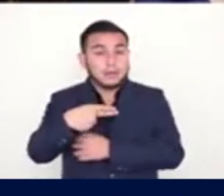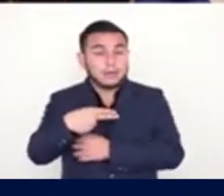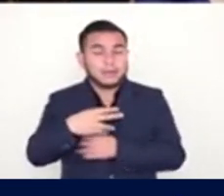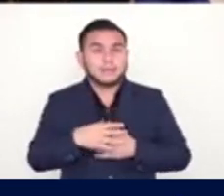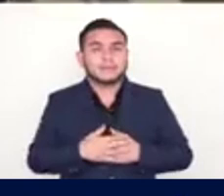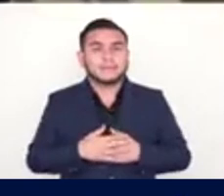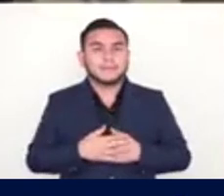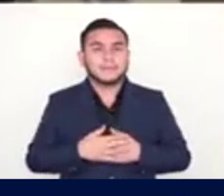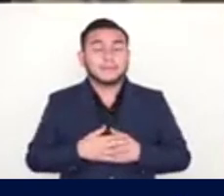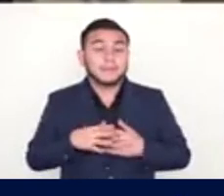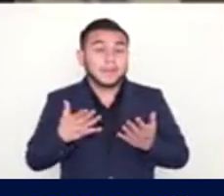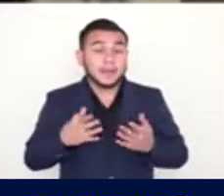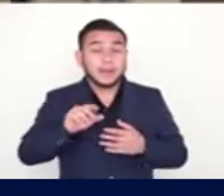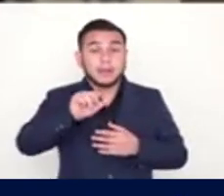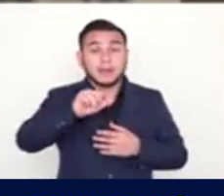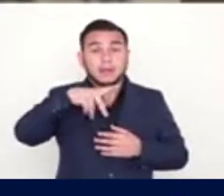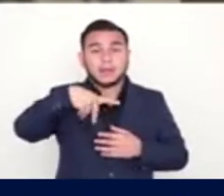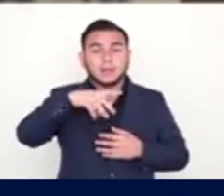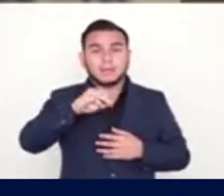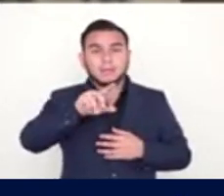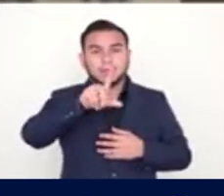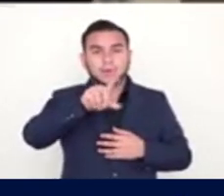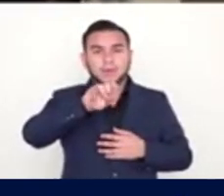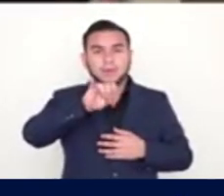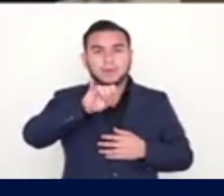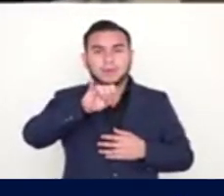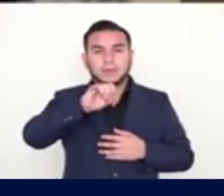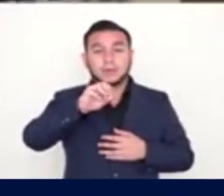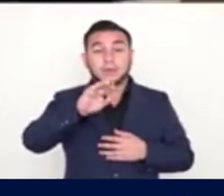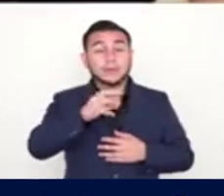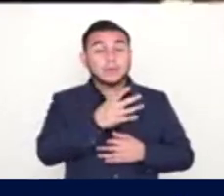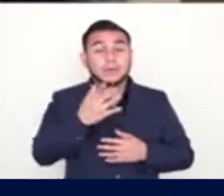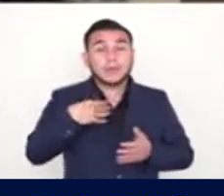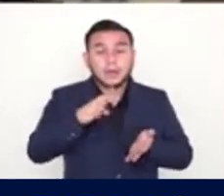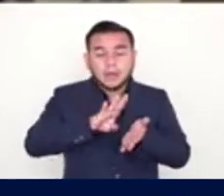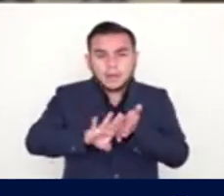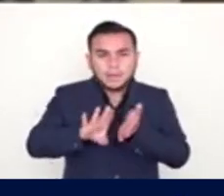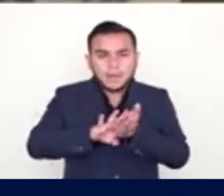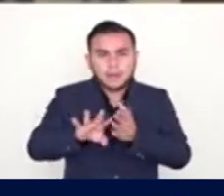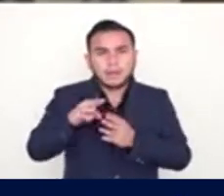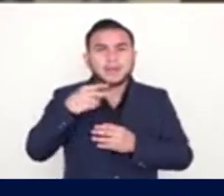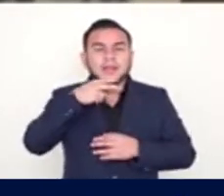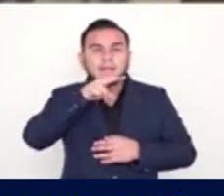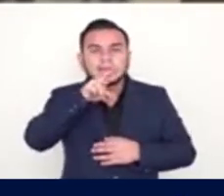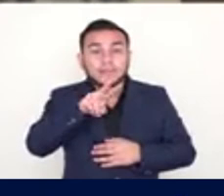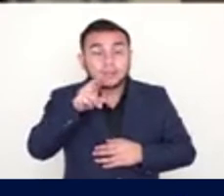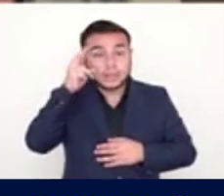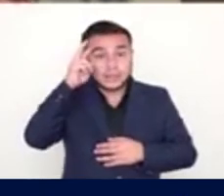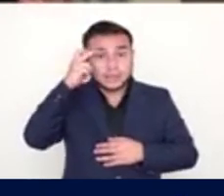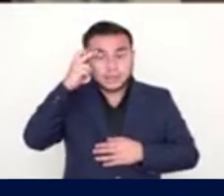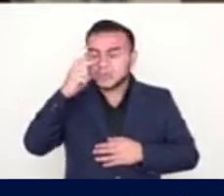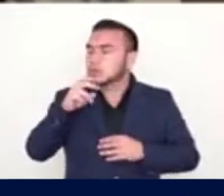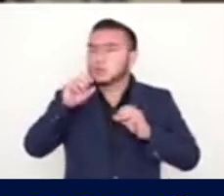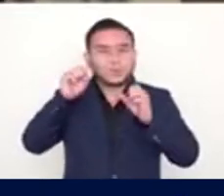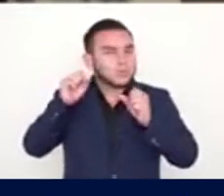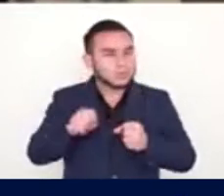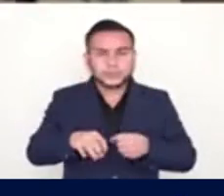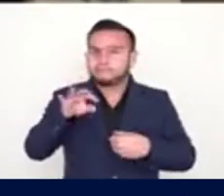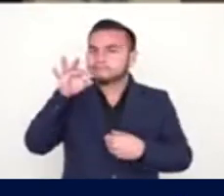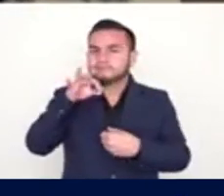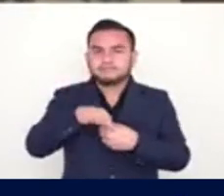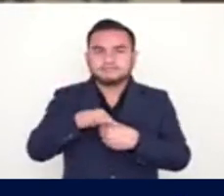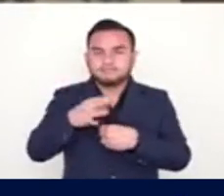humanos. Y Apolonio fue miembro y financista del FMLN. Por lo tanto, es un procurador